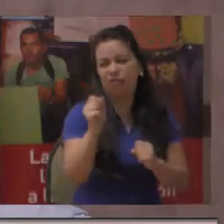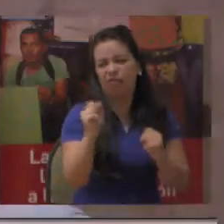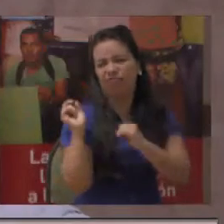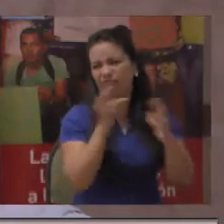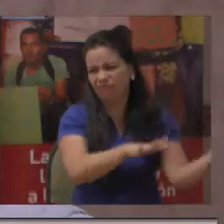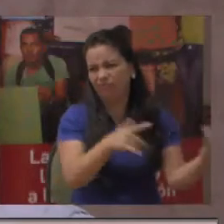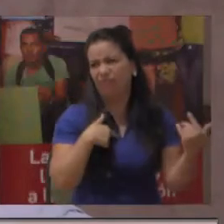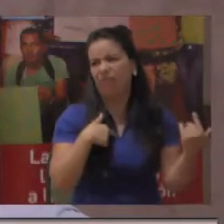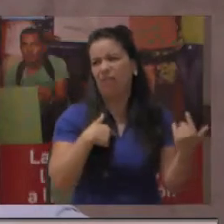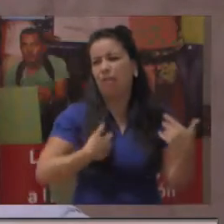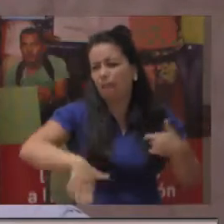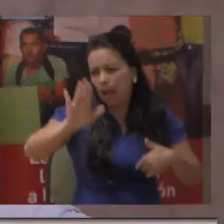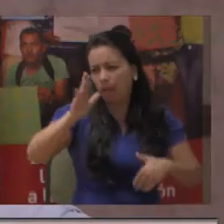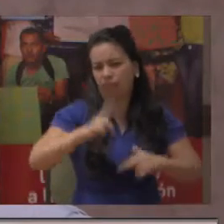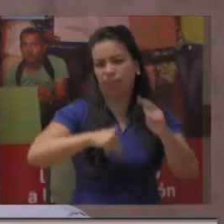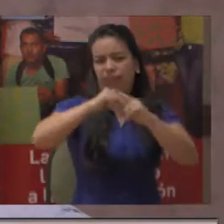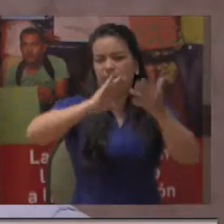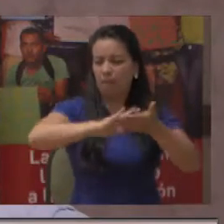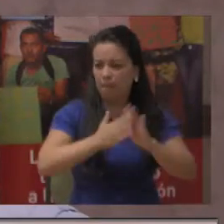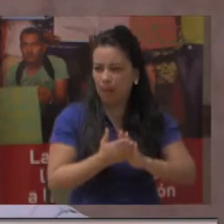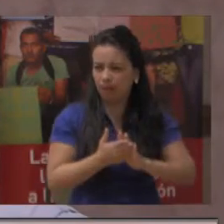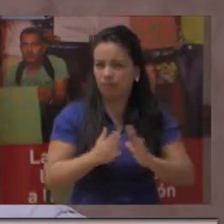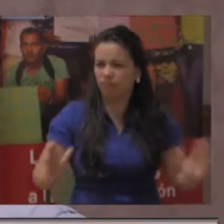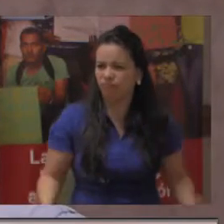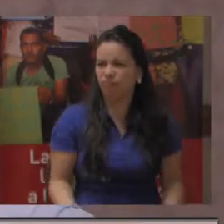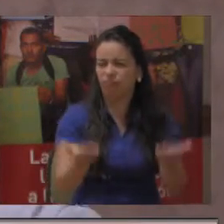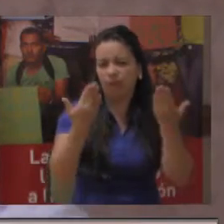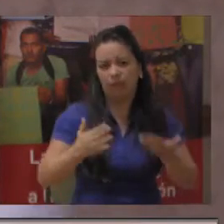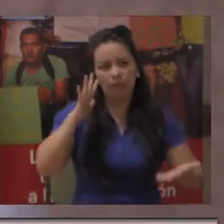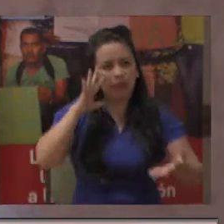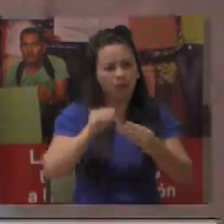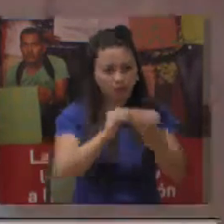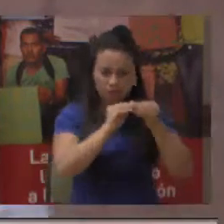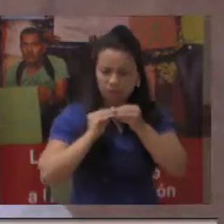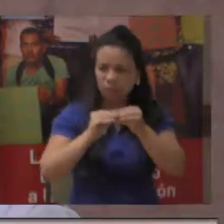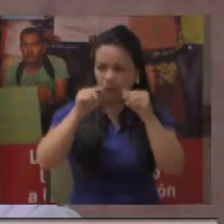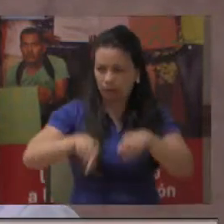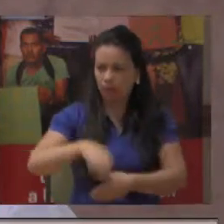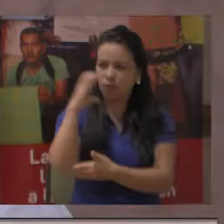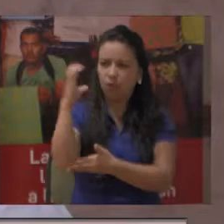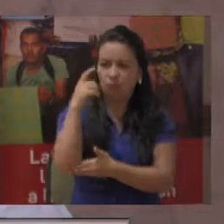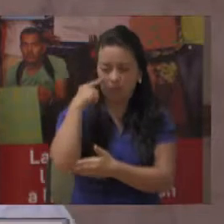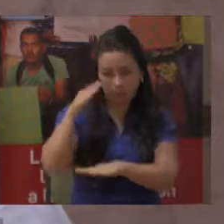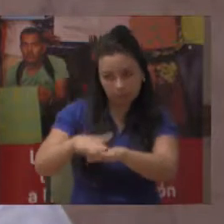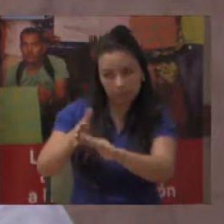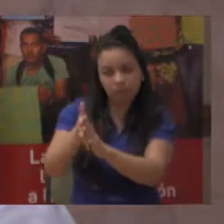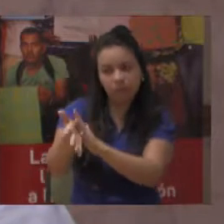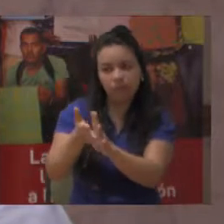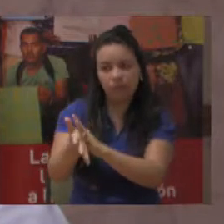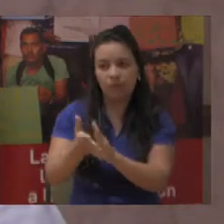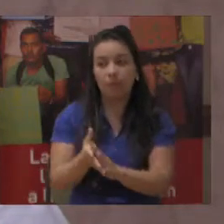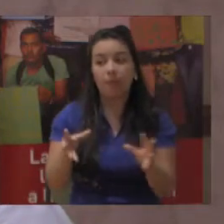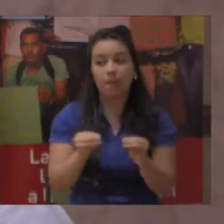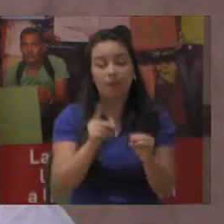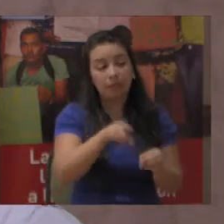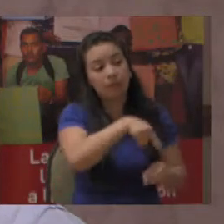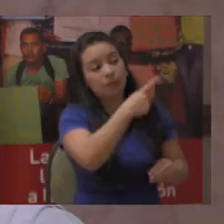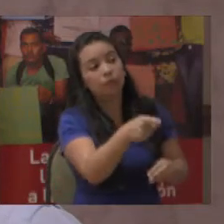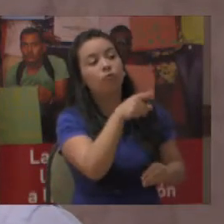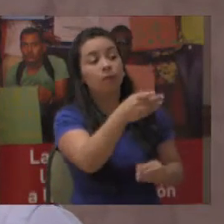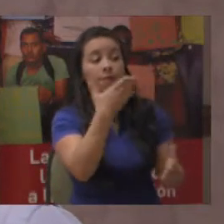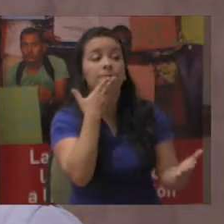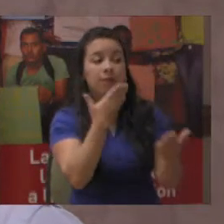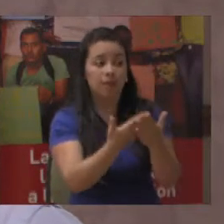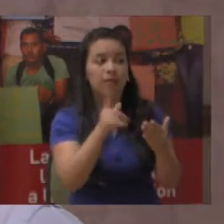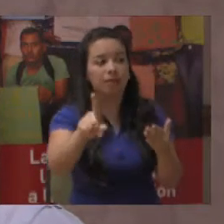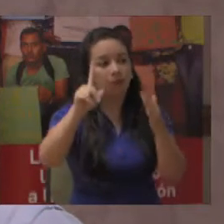vulnerabilidad, apalancar la paz, apalancar la reconciliación en Colombia. Y básicamente A Sigifredo agradecerle. Sé que la